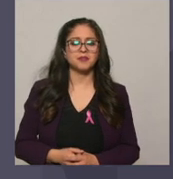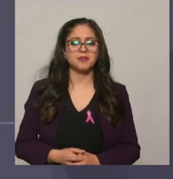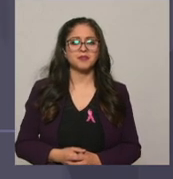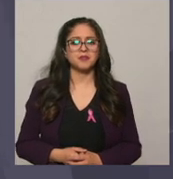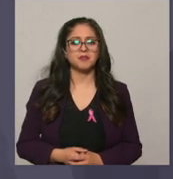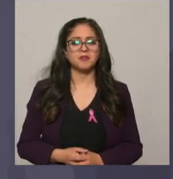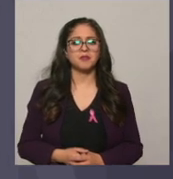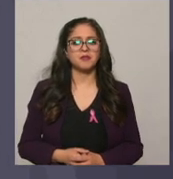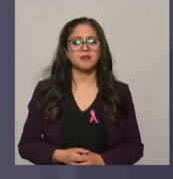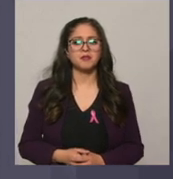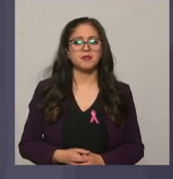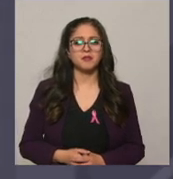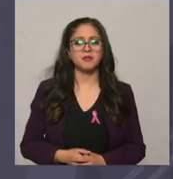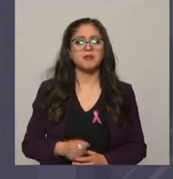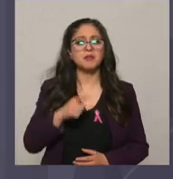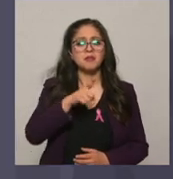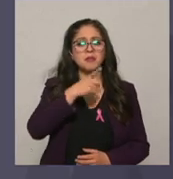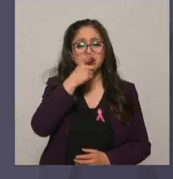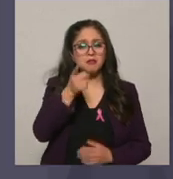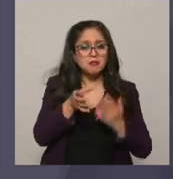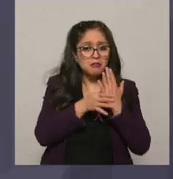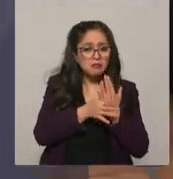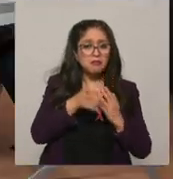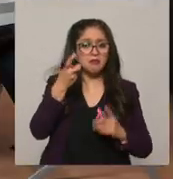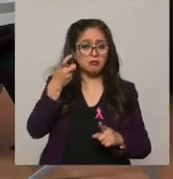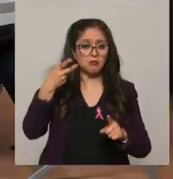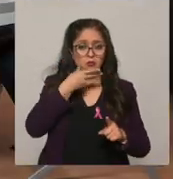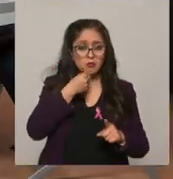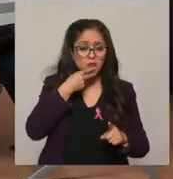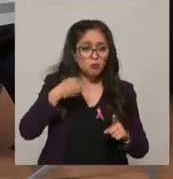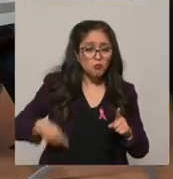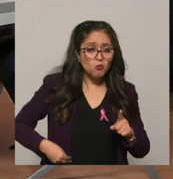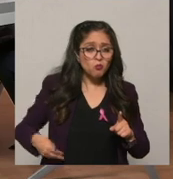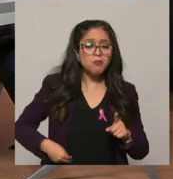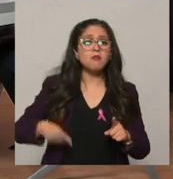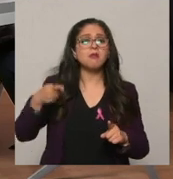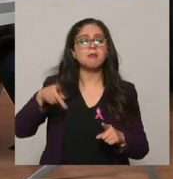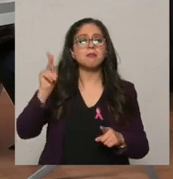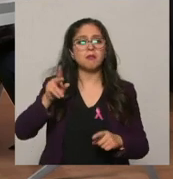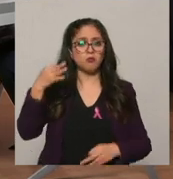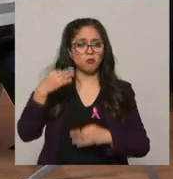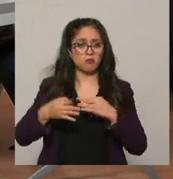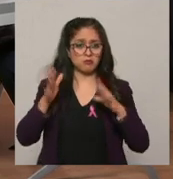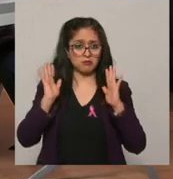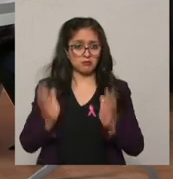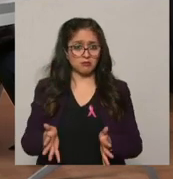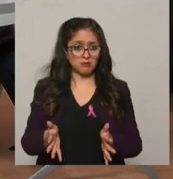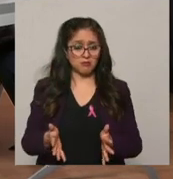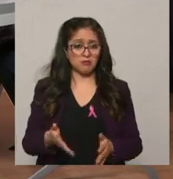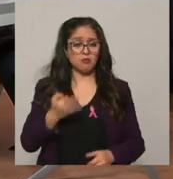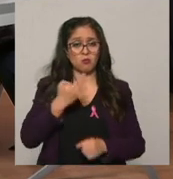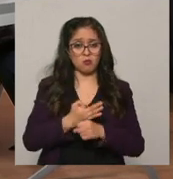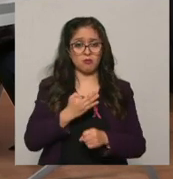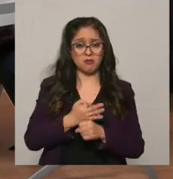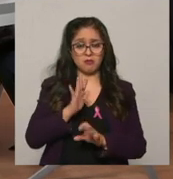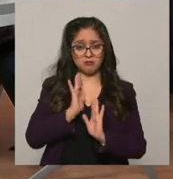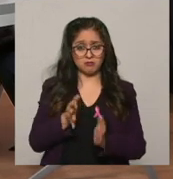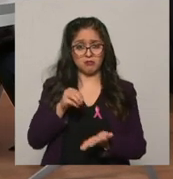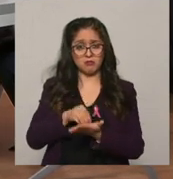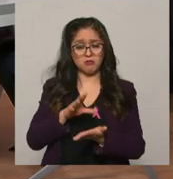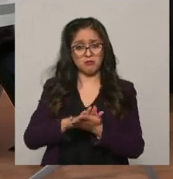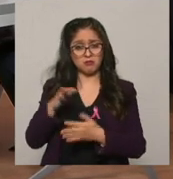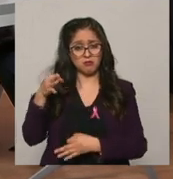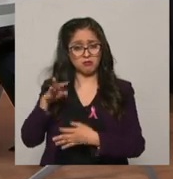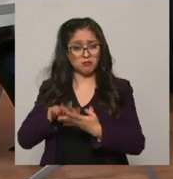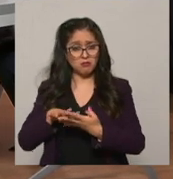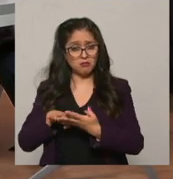sentido, se presume que evidentemente él es y por lo tanto ya fue tomado por la acción de la justicia. Exacto. Él ya está en proceso.